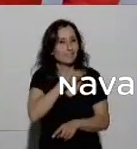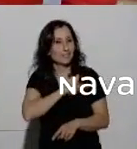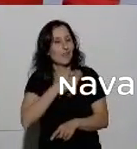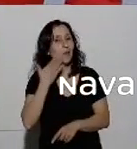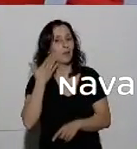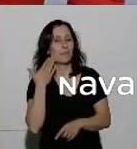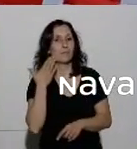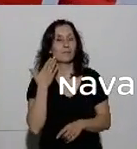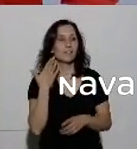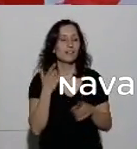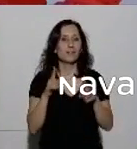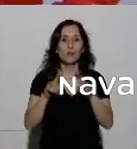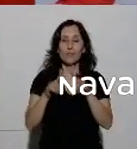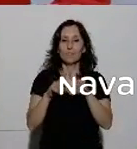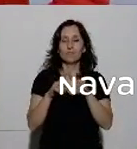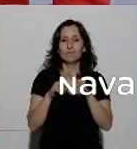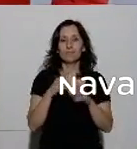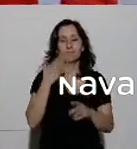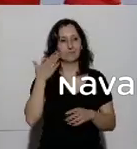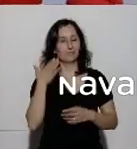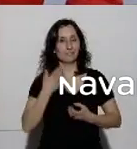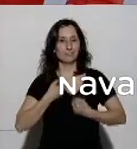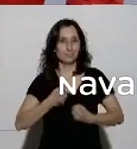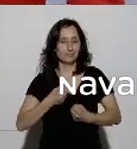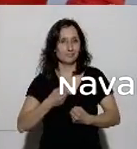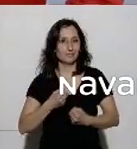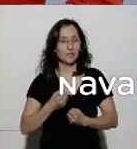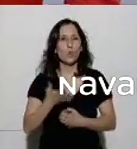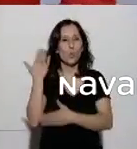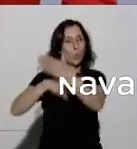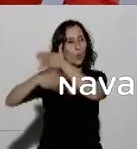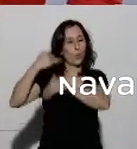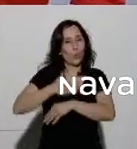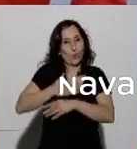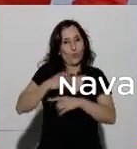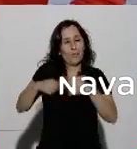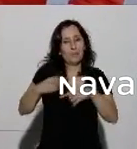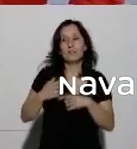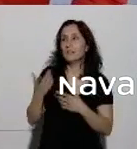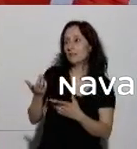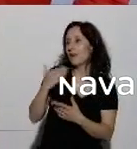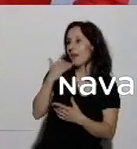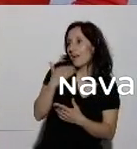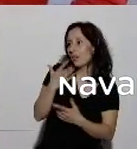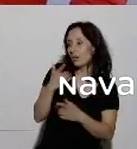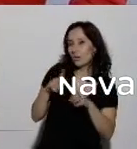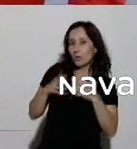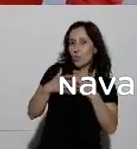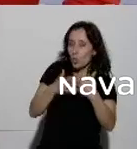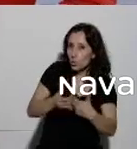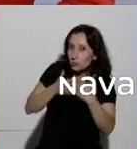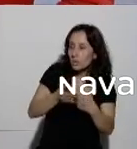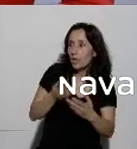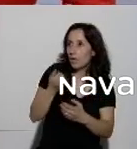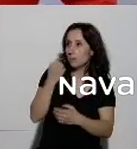pues reivindicativa y orgullosa de aquellos antepasados que... Al menos os dejaron eso, ¿no? La lucha y el